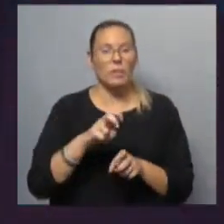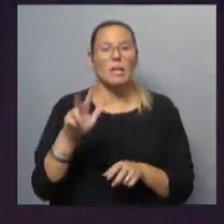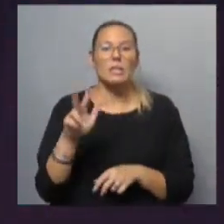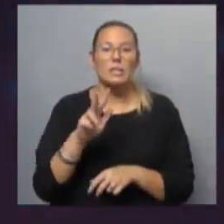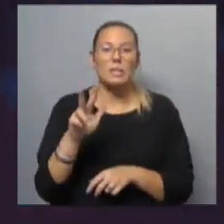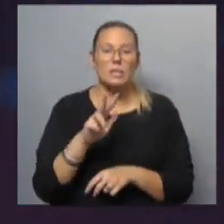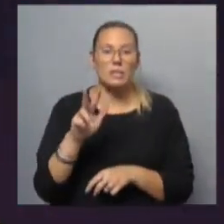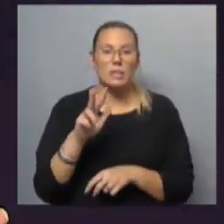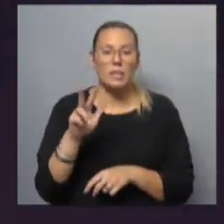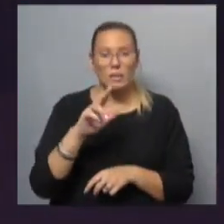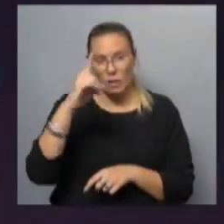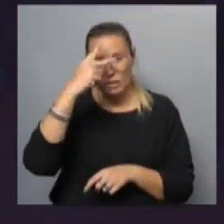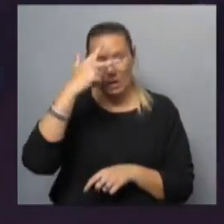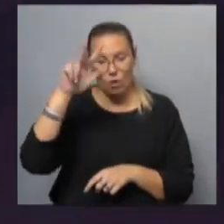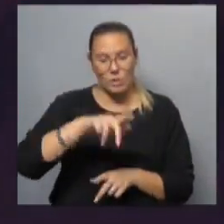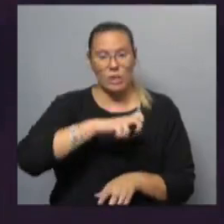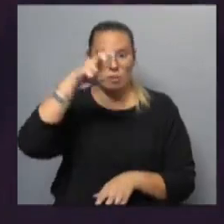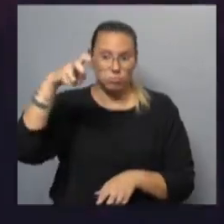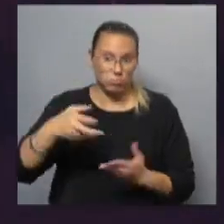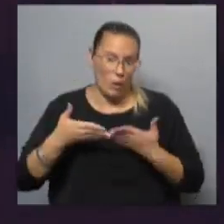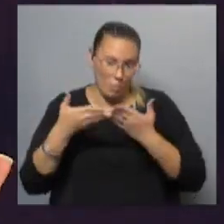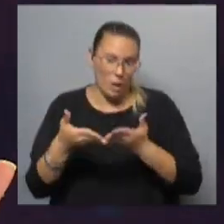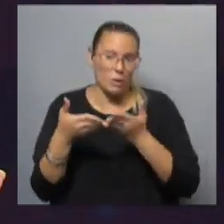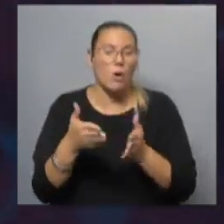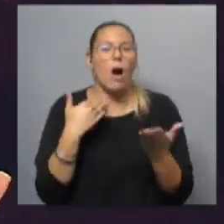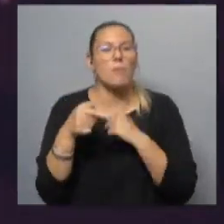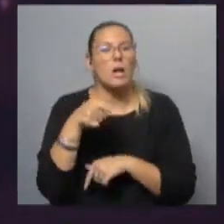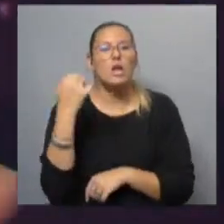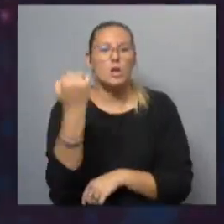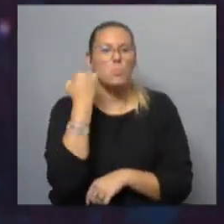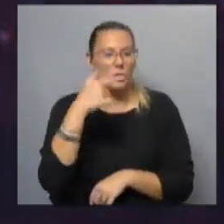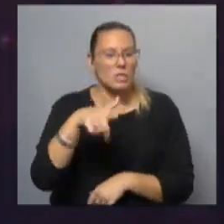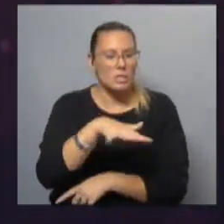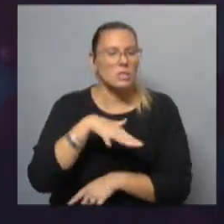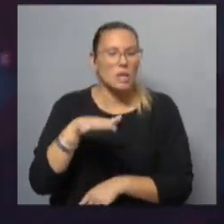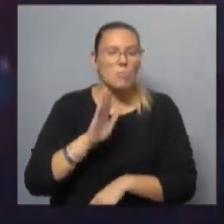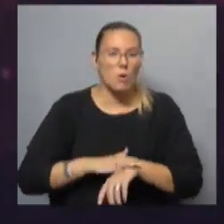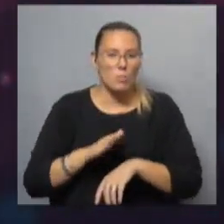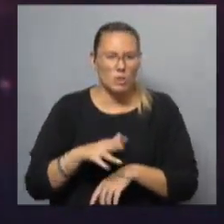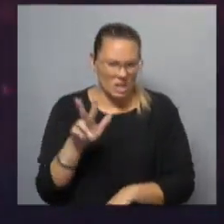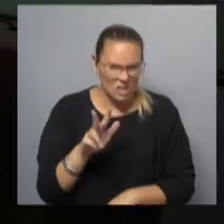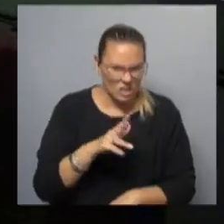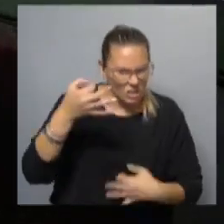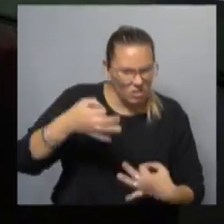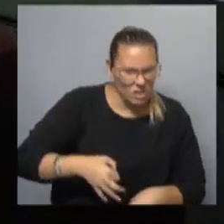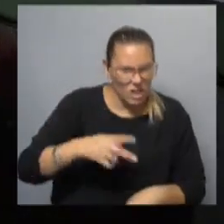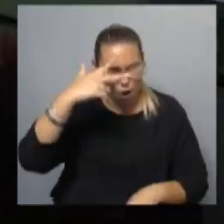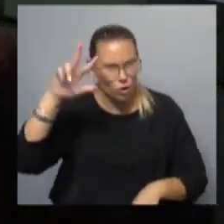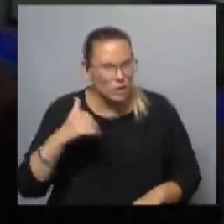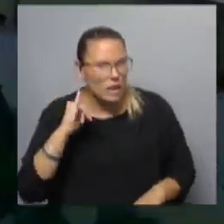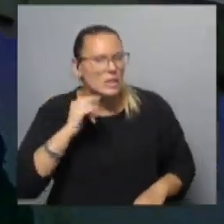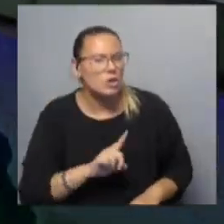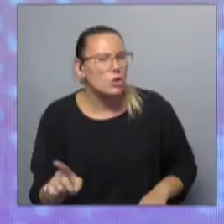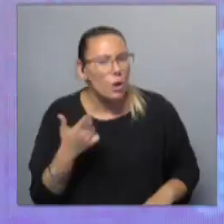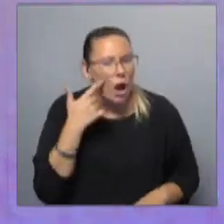33 orientales. Entonces vamos a estar hablando de la importancia de ese hecho. ¿Eran 33? ¿Eran orientales?